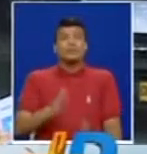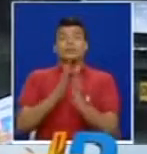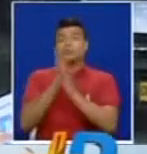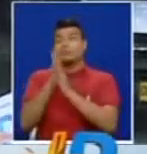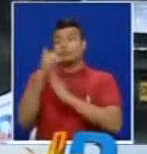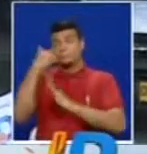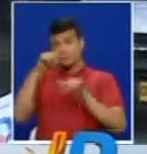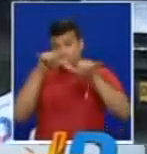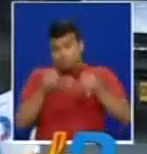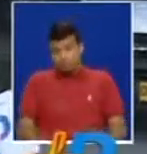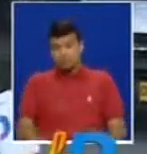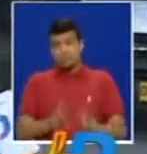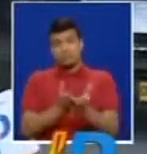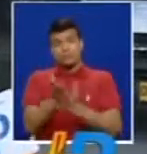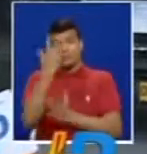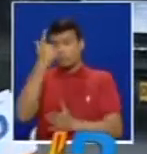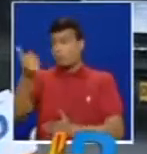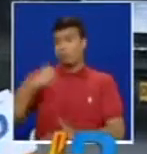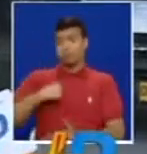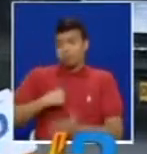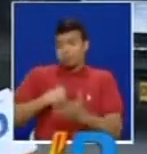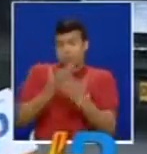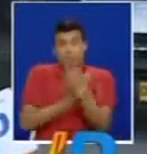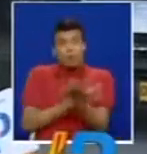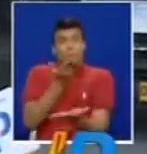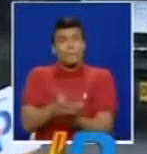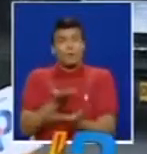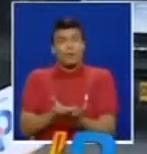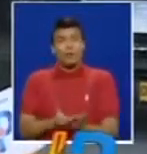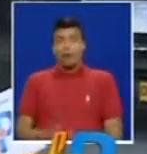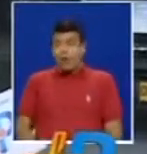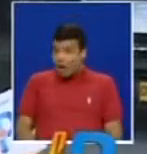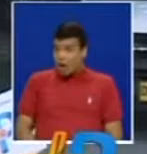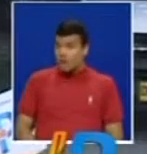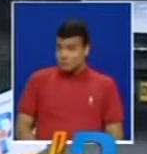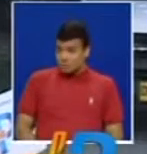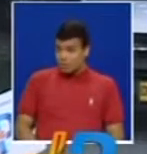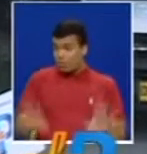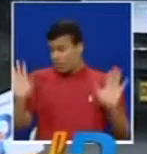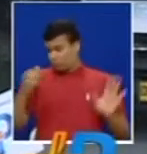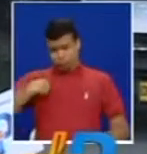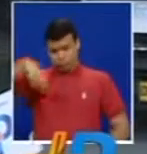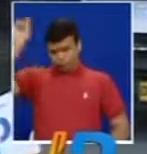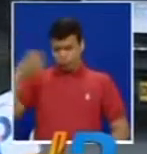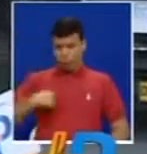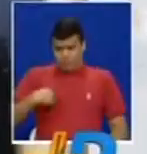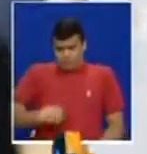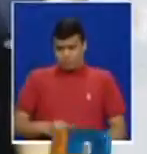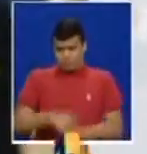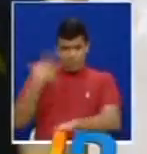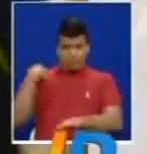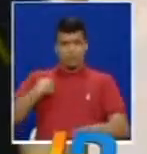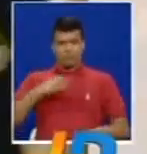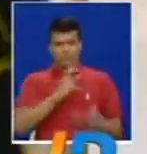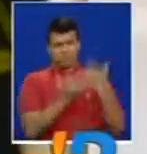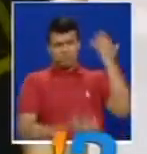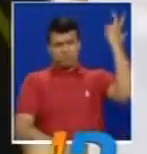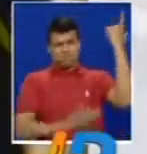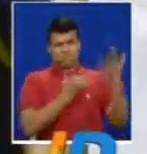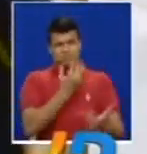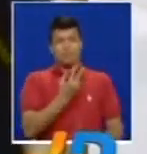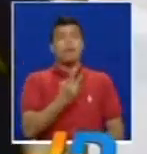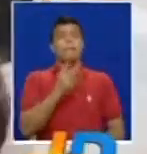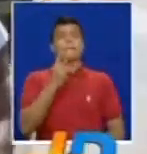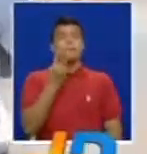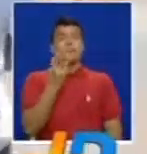que el vehículo iba a quedar inmovilizado porque no portaba los documentos y decidió echarle fuego a la moto. Por más de 30 minutos el